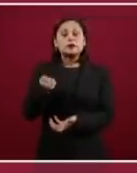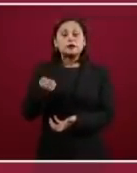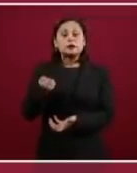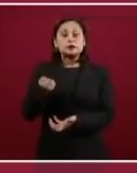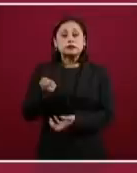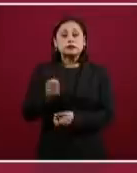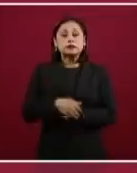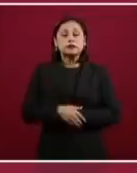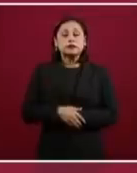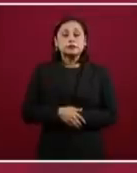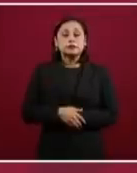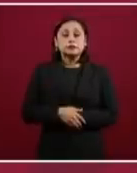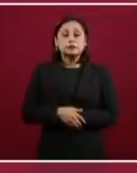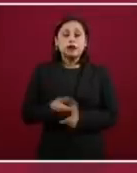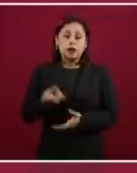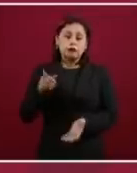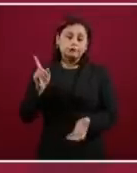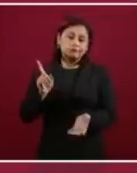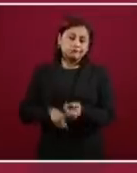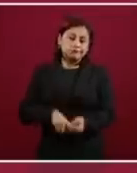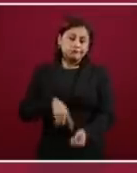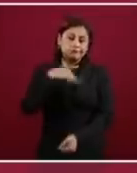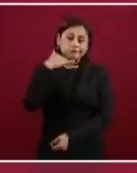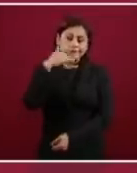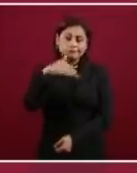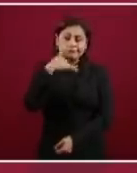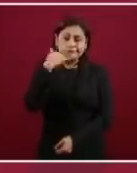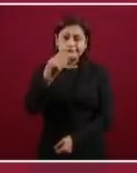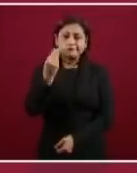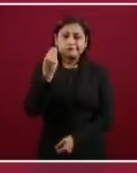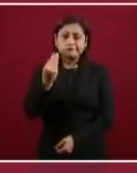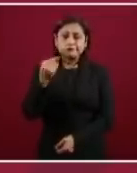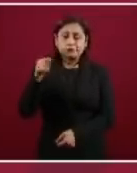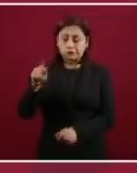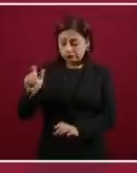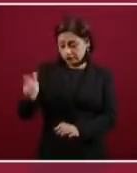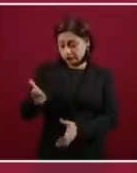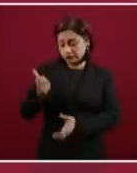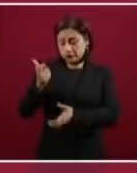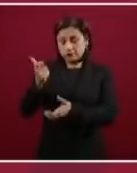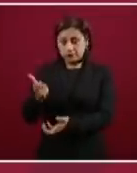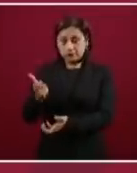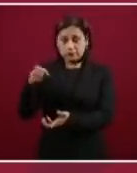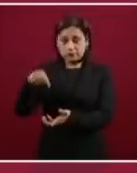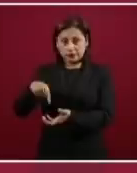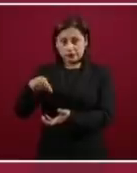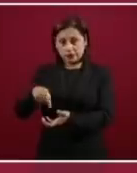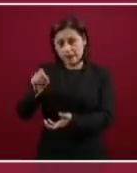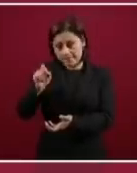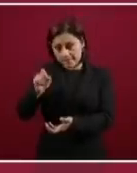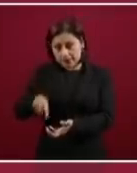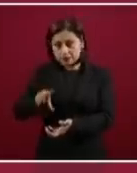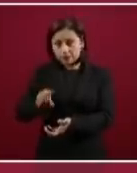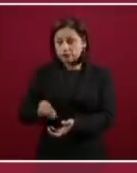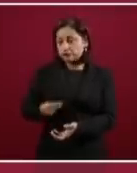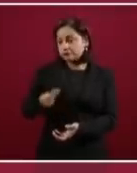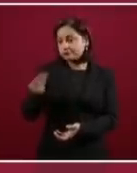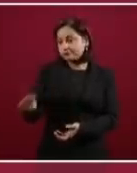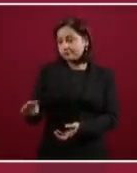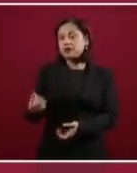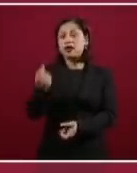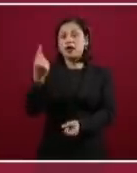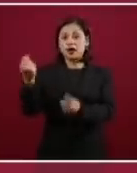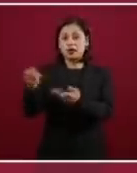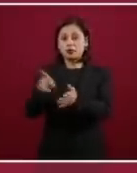fuente de corrupción. De ese fondo hasta se les pagaba a los periodistas, no